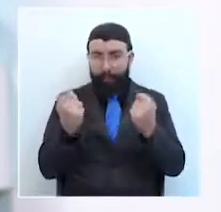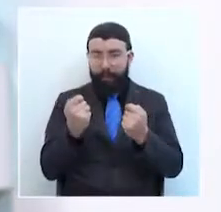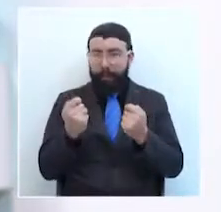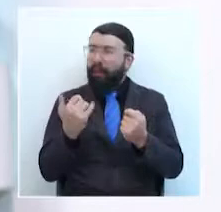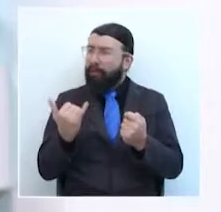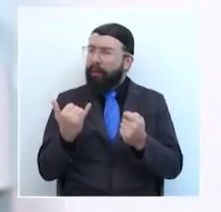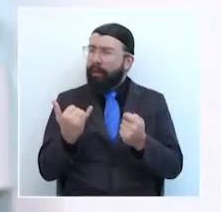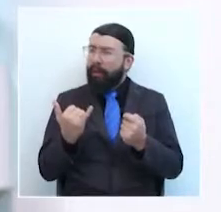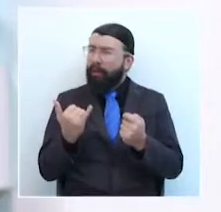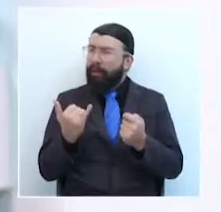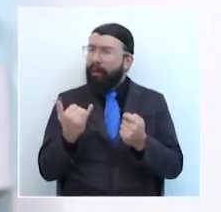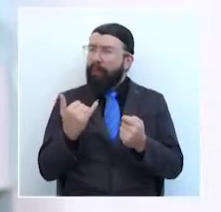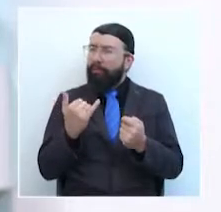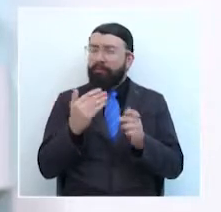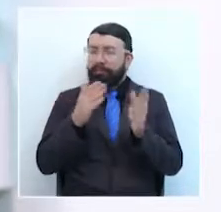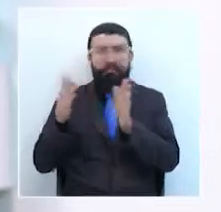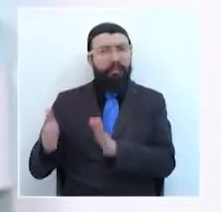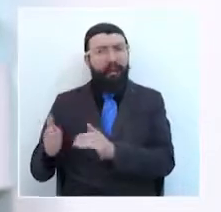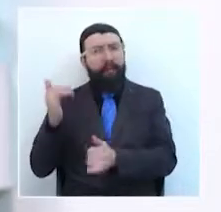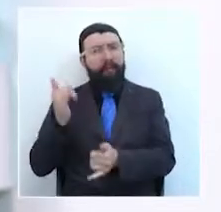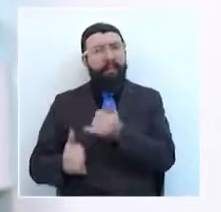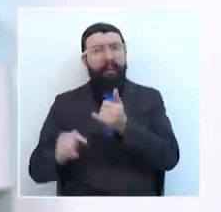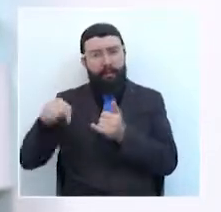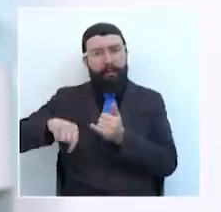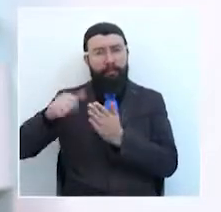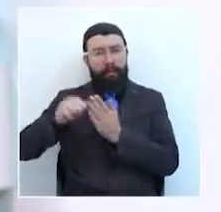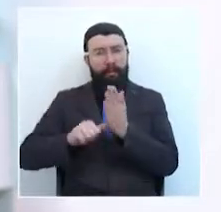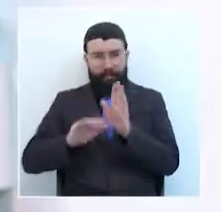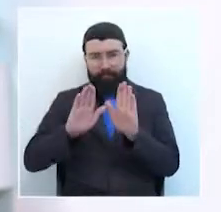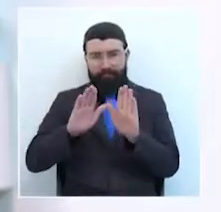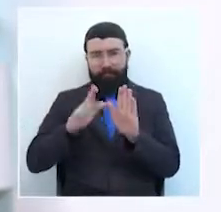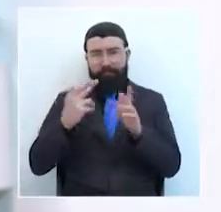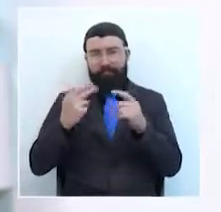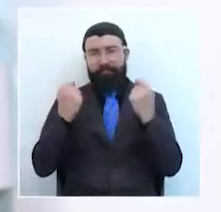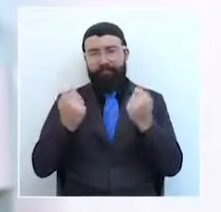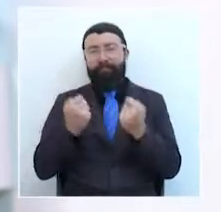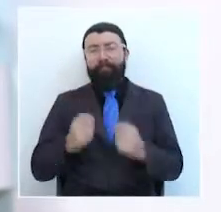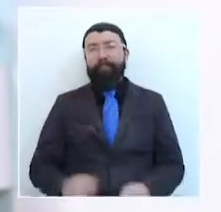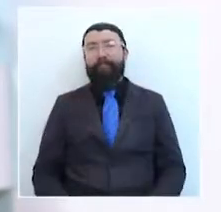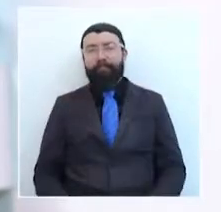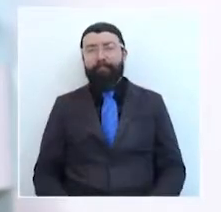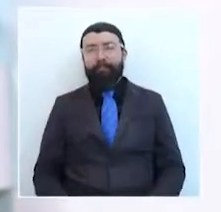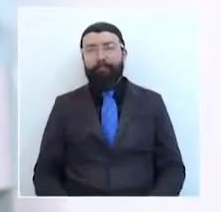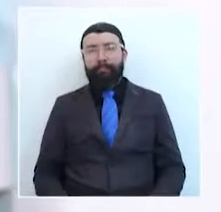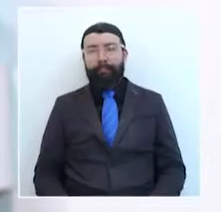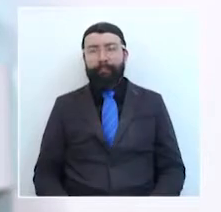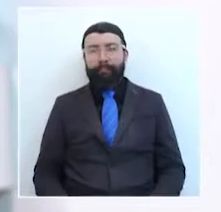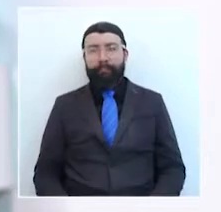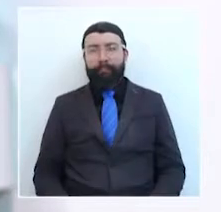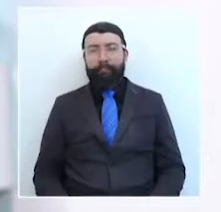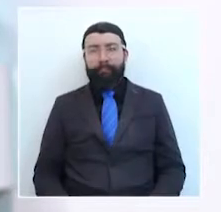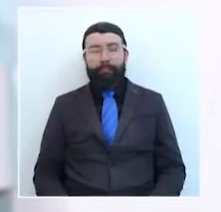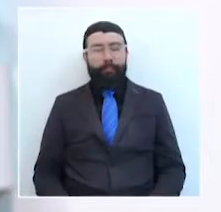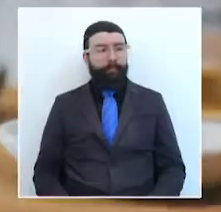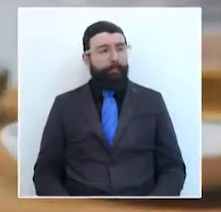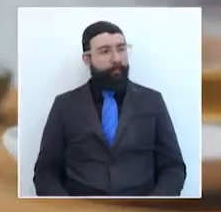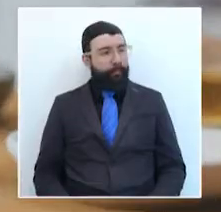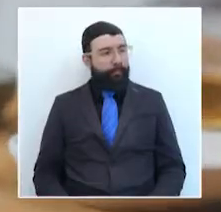con un instante creo que la parte final de nuestro programa conexión bital aquí desde tele café de manizales